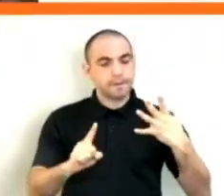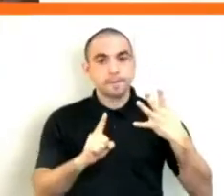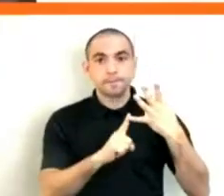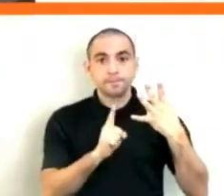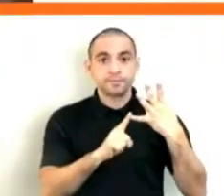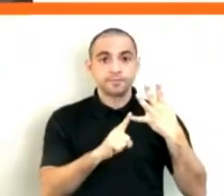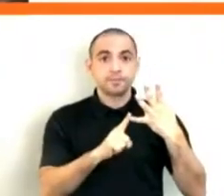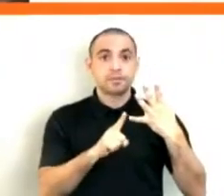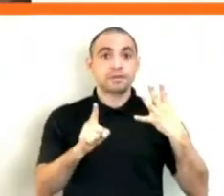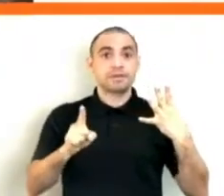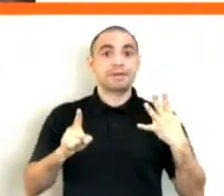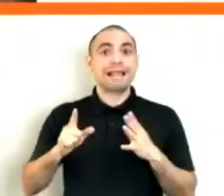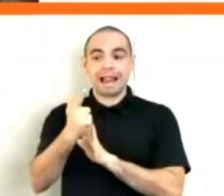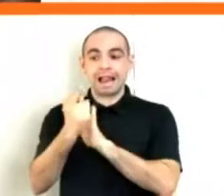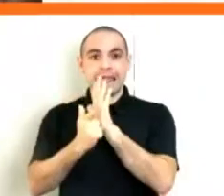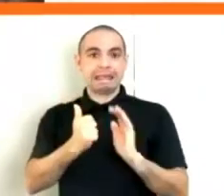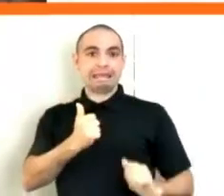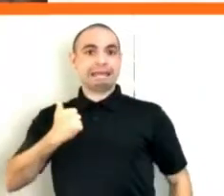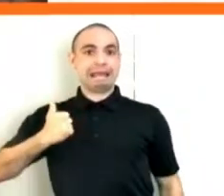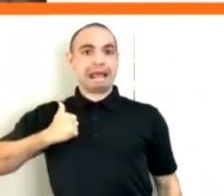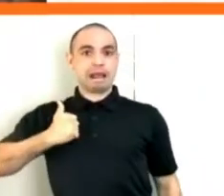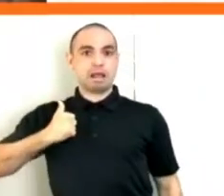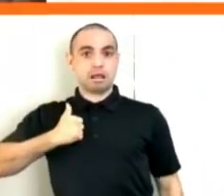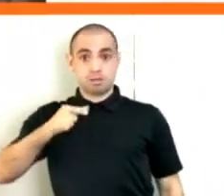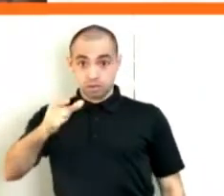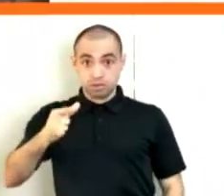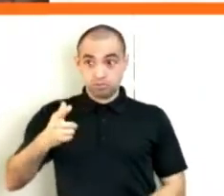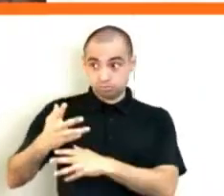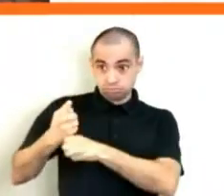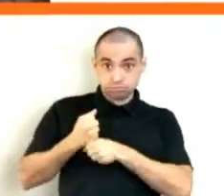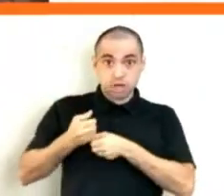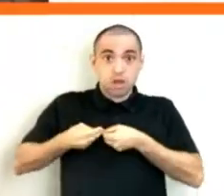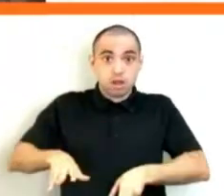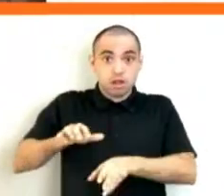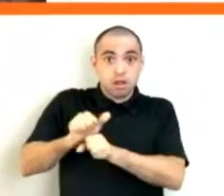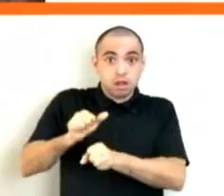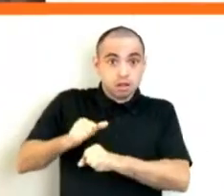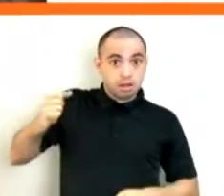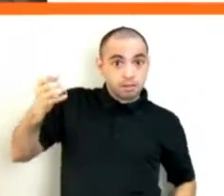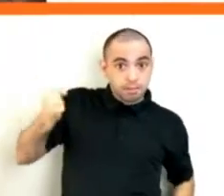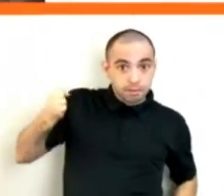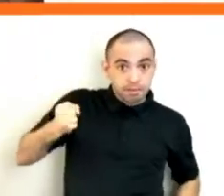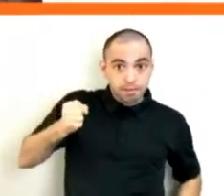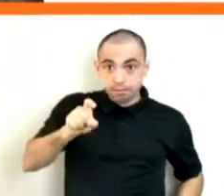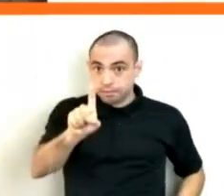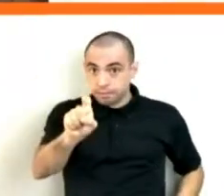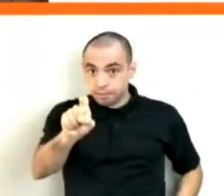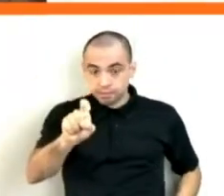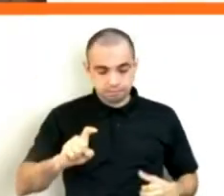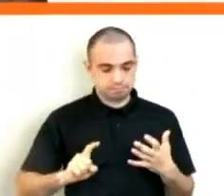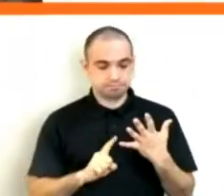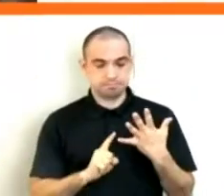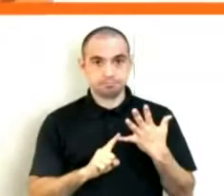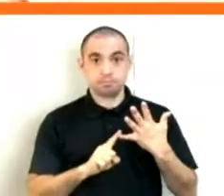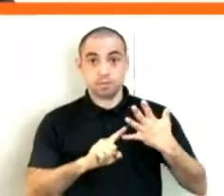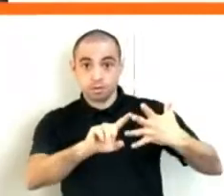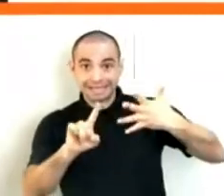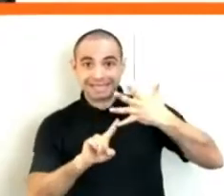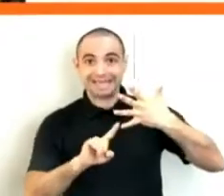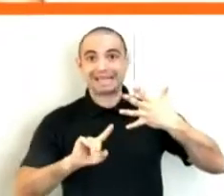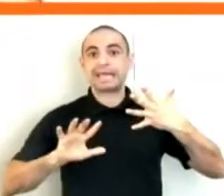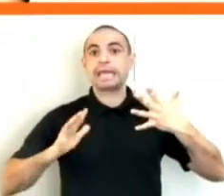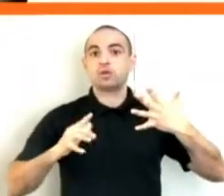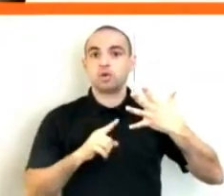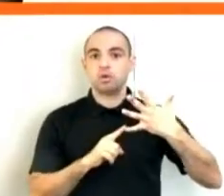desempleo bajo la ley de Canadá? Y la quinta pregunta, ¿usted ha vuelto a trabajar luego de la fecha y